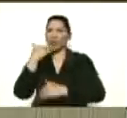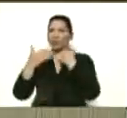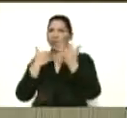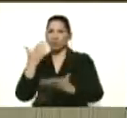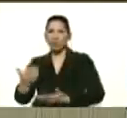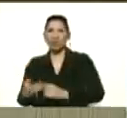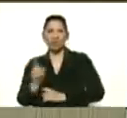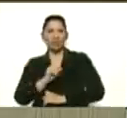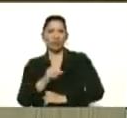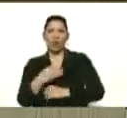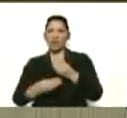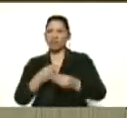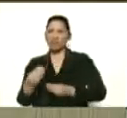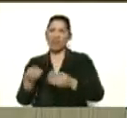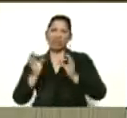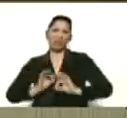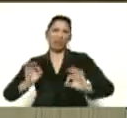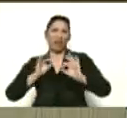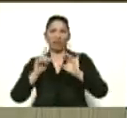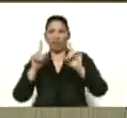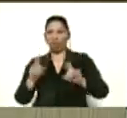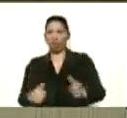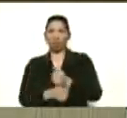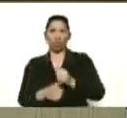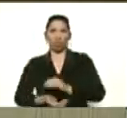que no están haciendo el diagnóstico a tiempo.